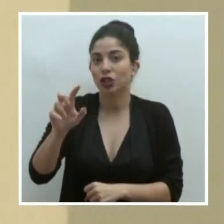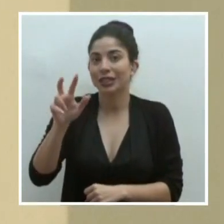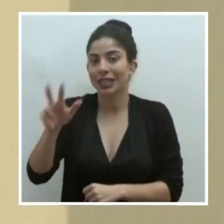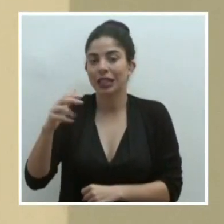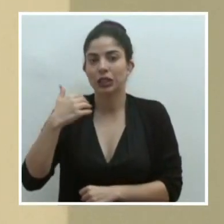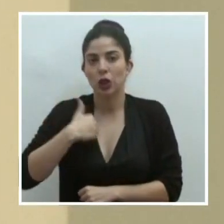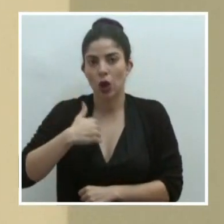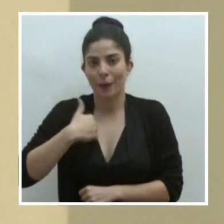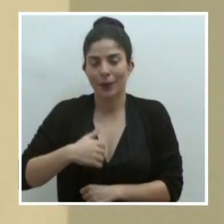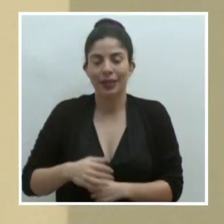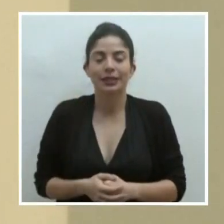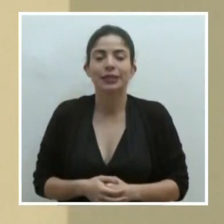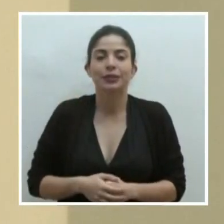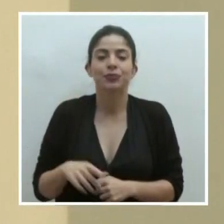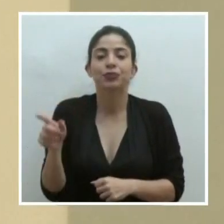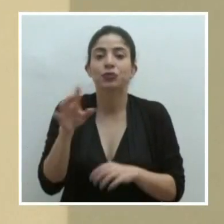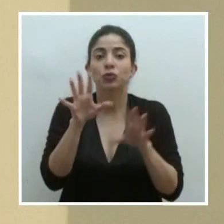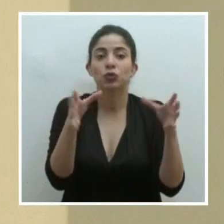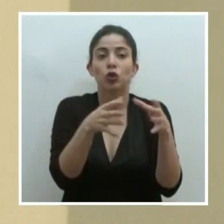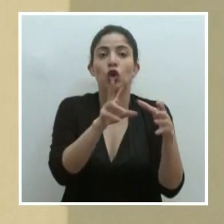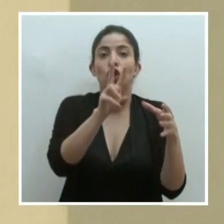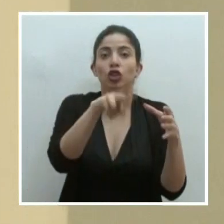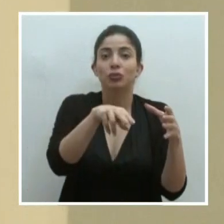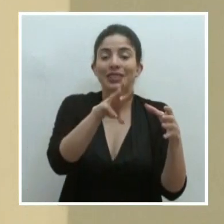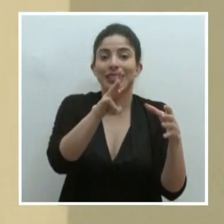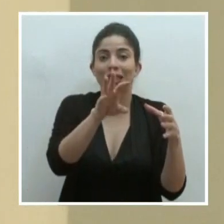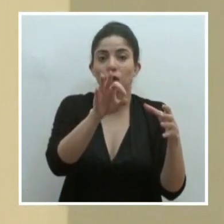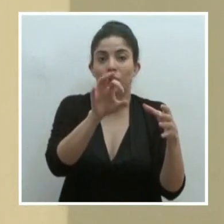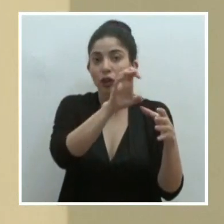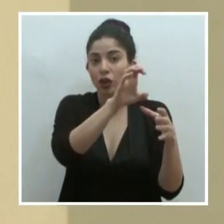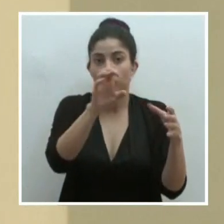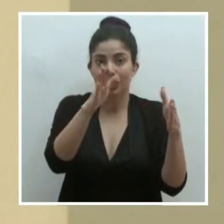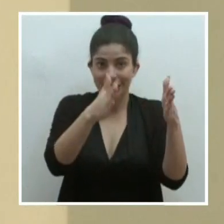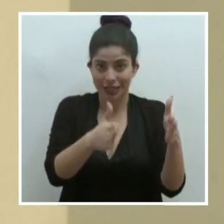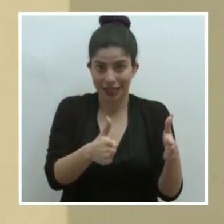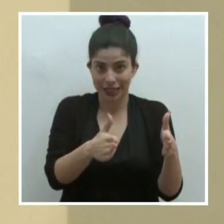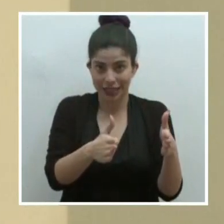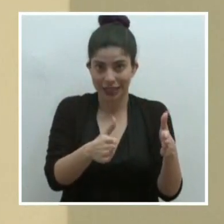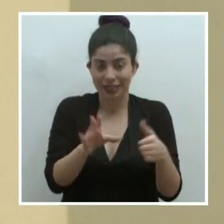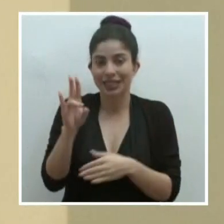1.583 hombres, y son 2.069 costarricenses,